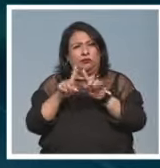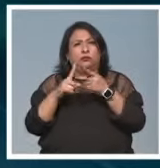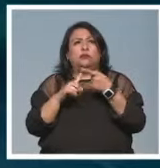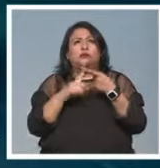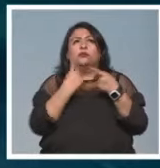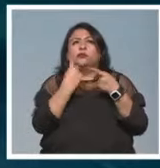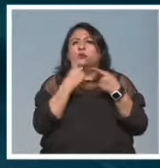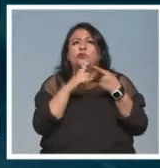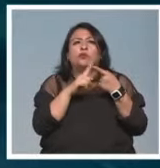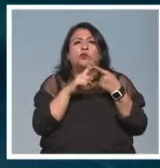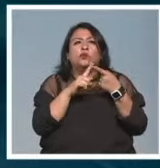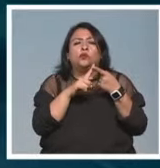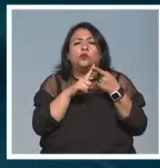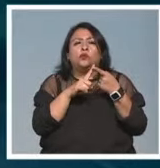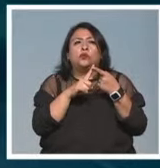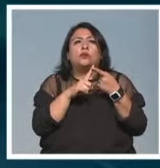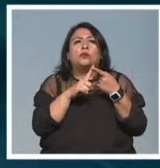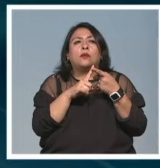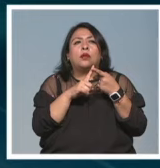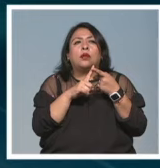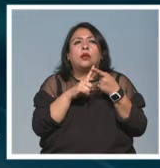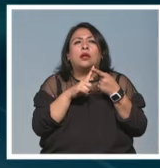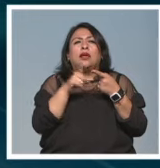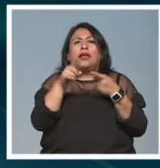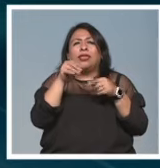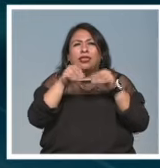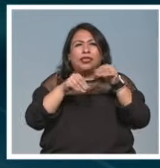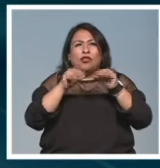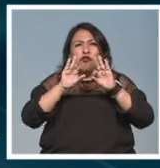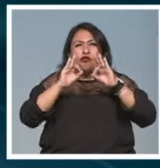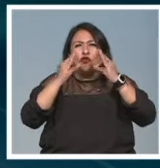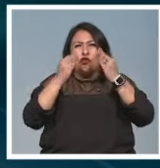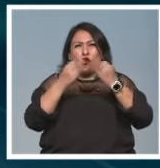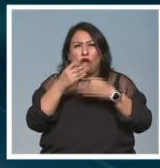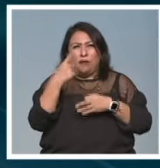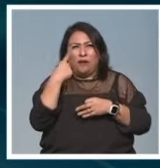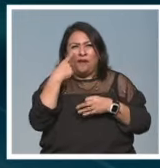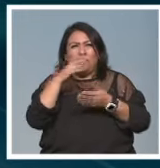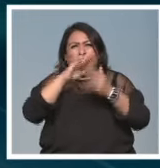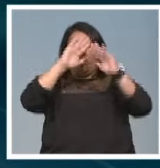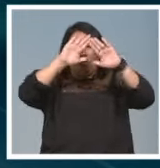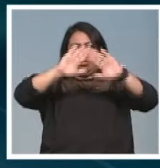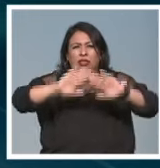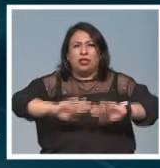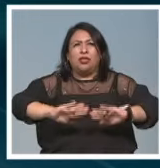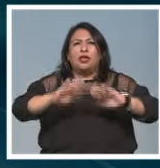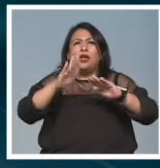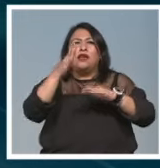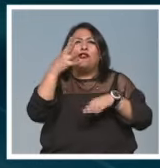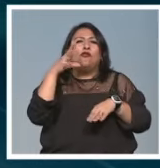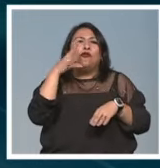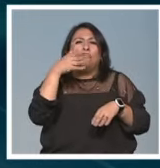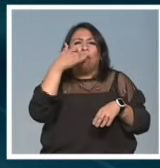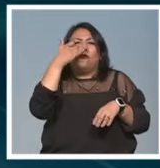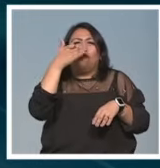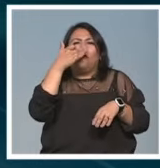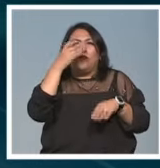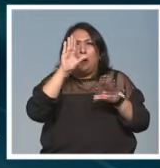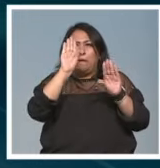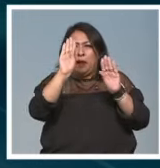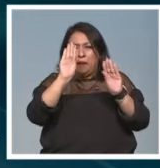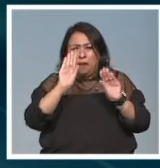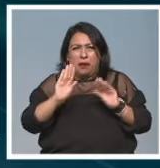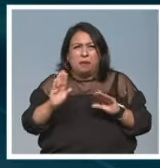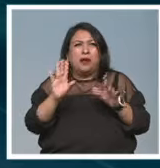es el billé, esa estructura geométrica que vemos forrada de cempasúchil, que nos